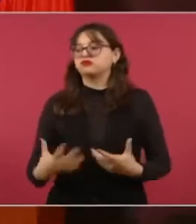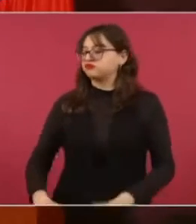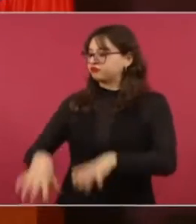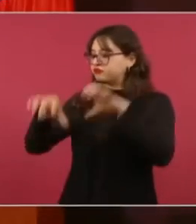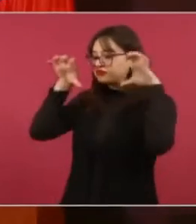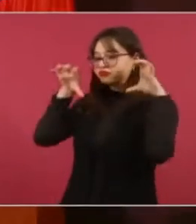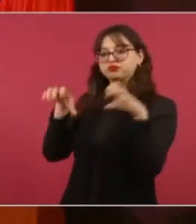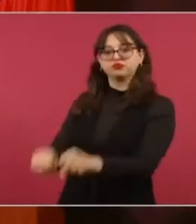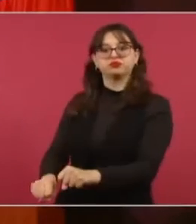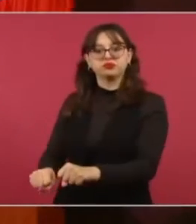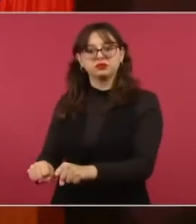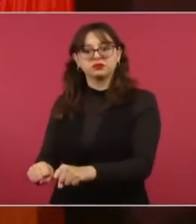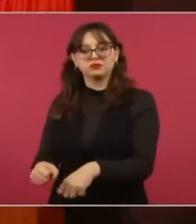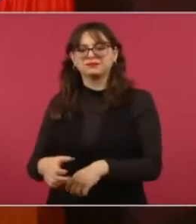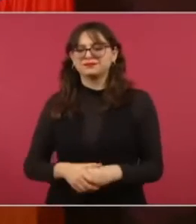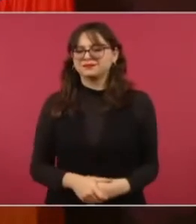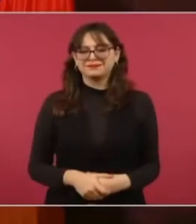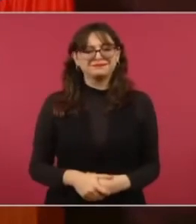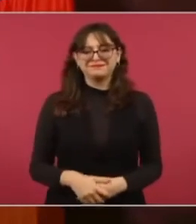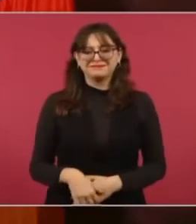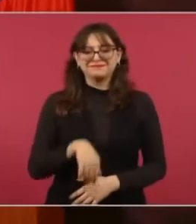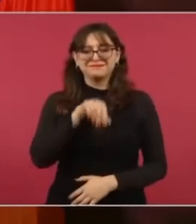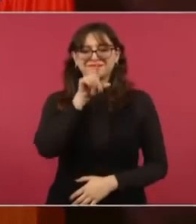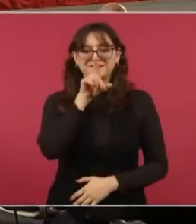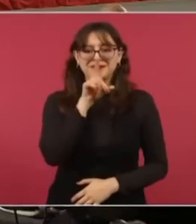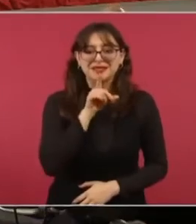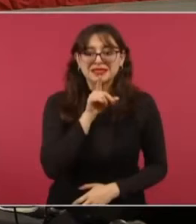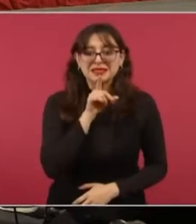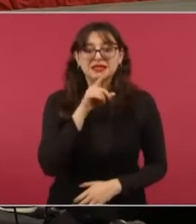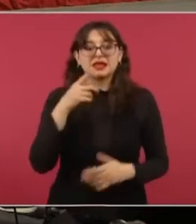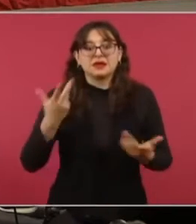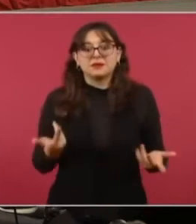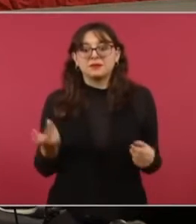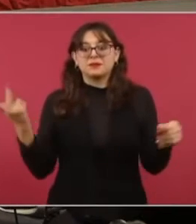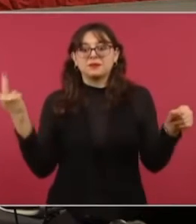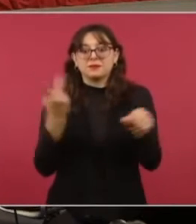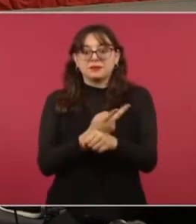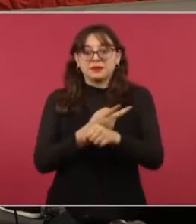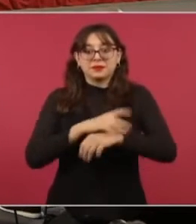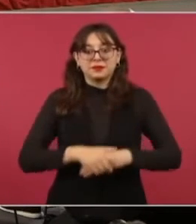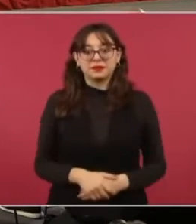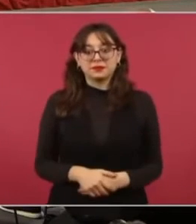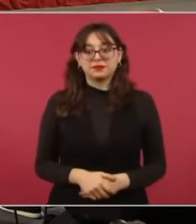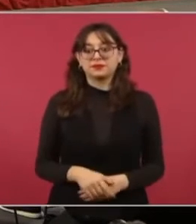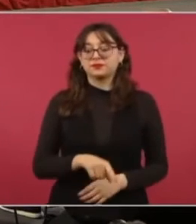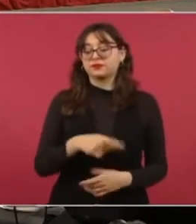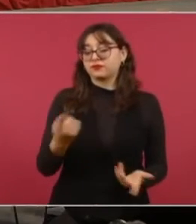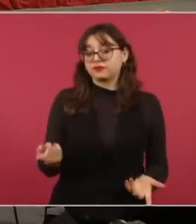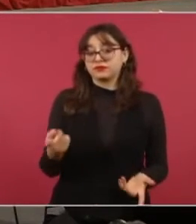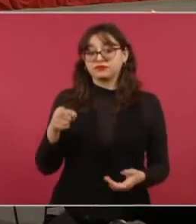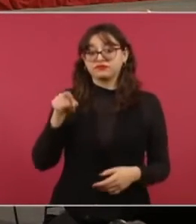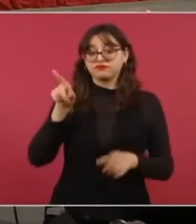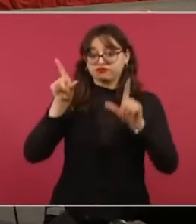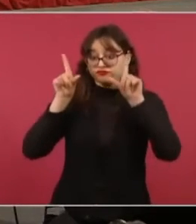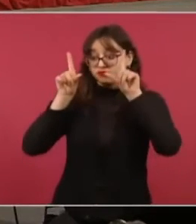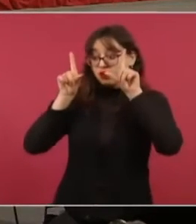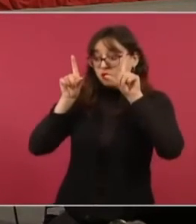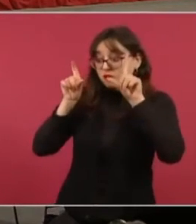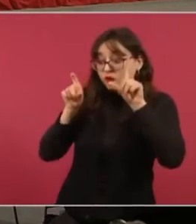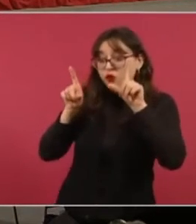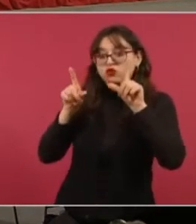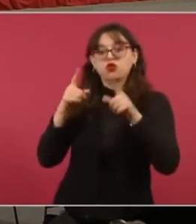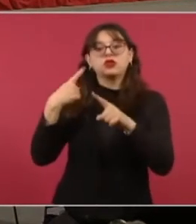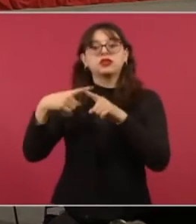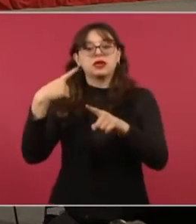fue sacada de contexto, ya que corresponde a una publicación hecha por el usuario de Facebook Juan Carlos Rocha, quien